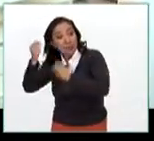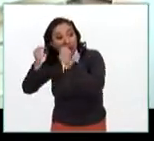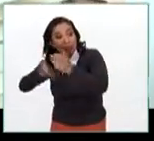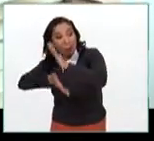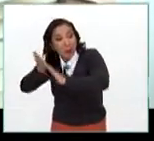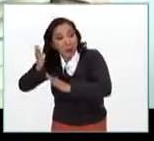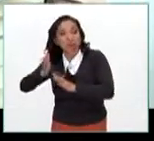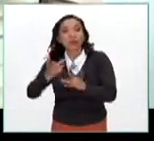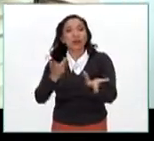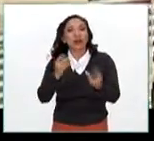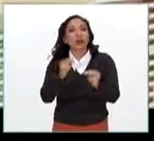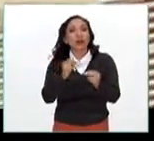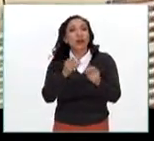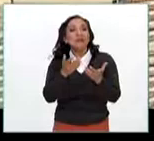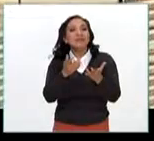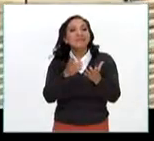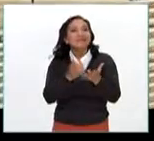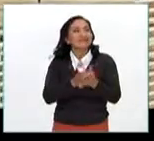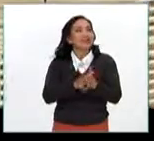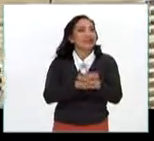siempre el libro nos llega, ¿no?